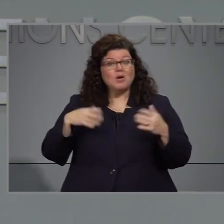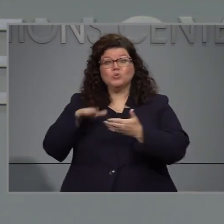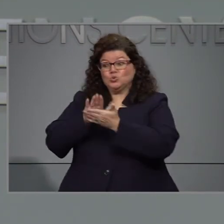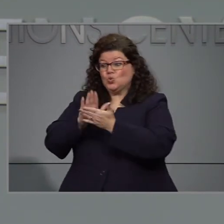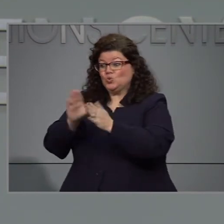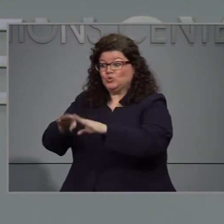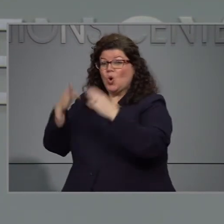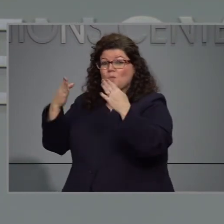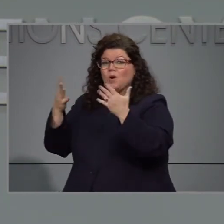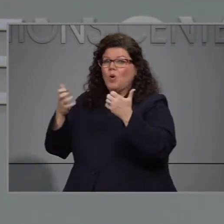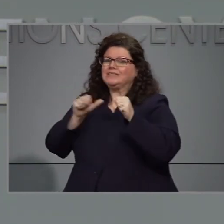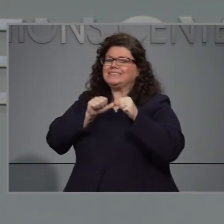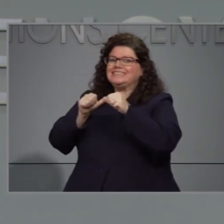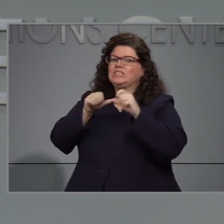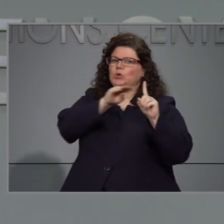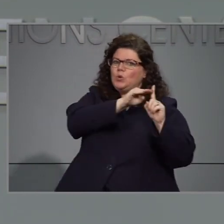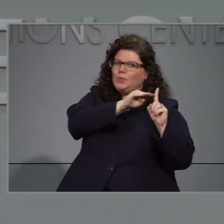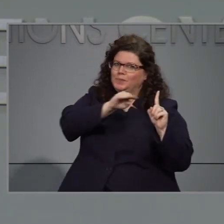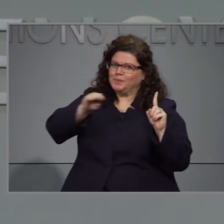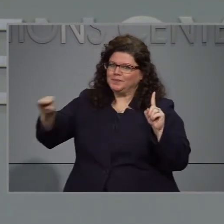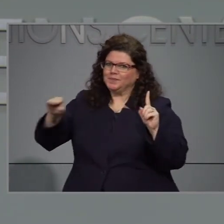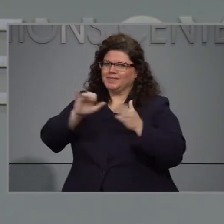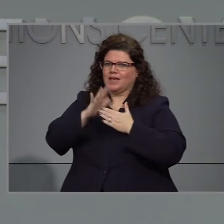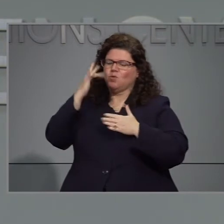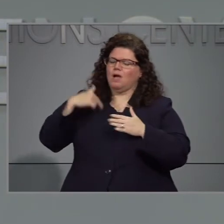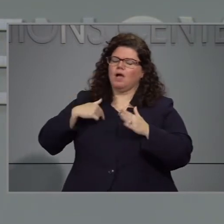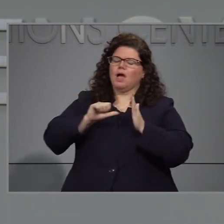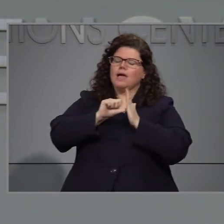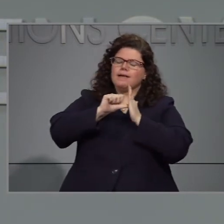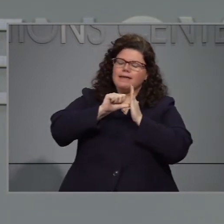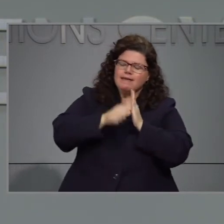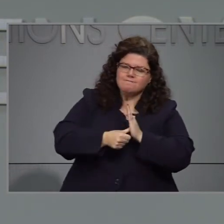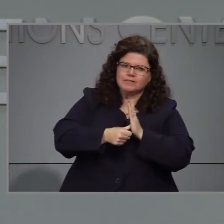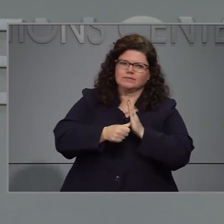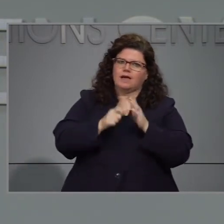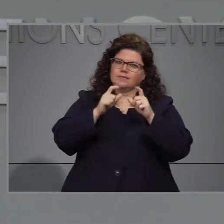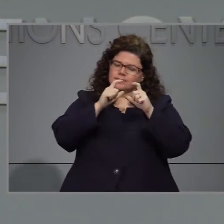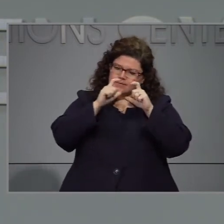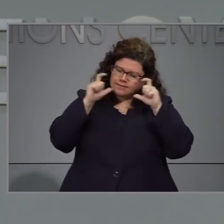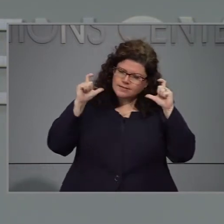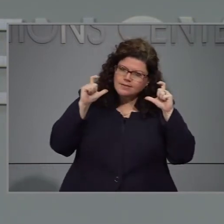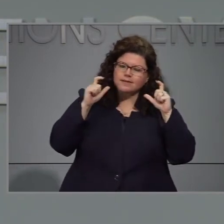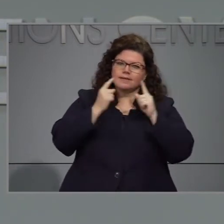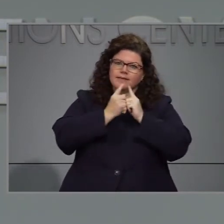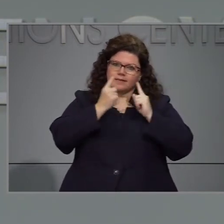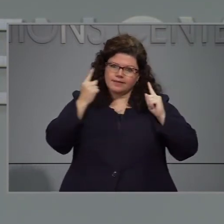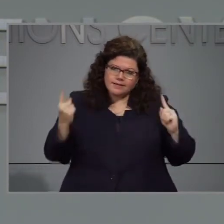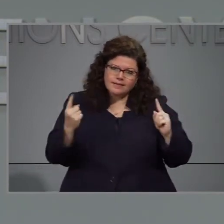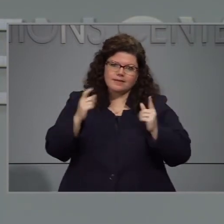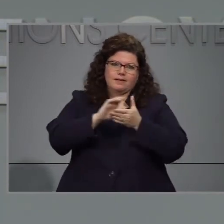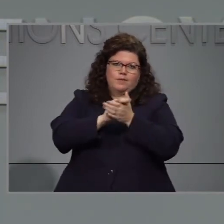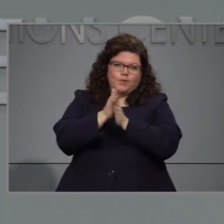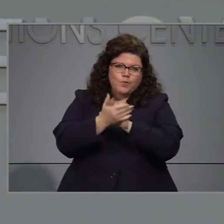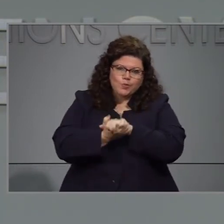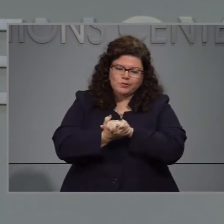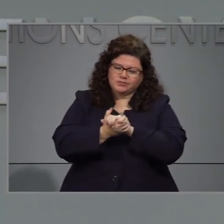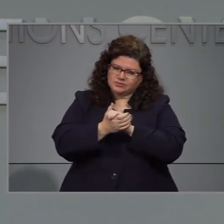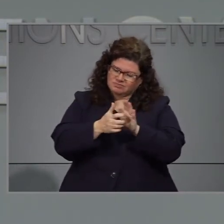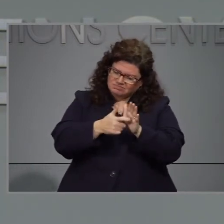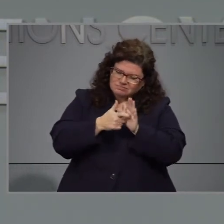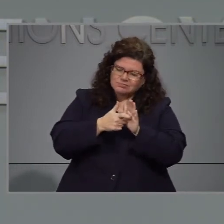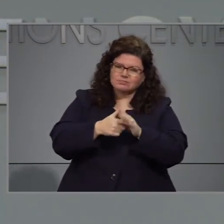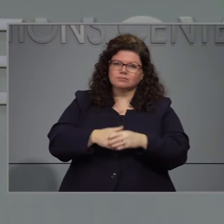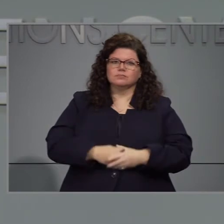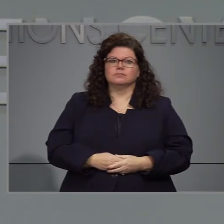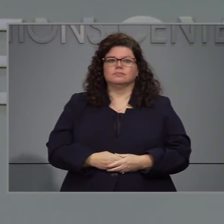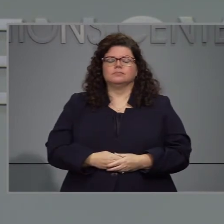las escuelas, queremos mantener la estabilidad. Por eso le decimos, tenemos que hacer las cosas que funcionan, hacer las 3